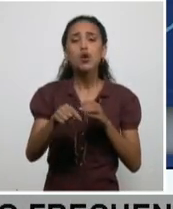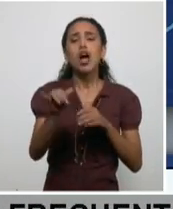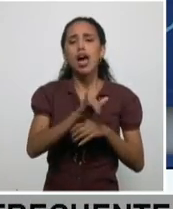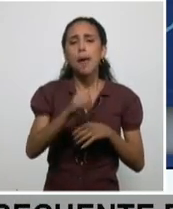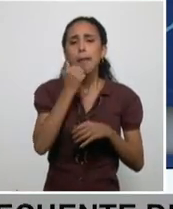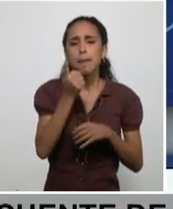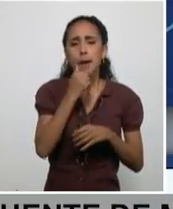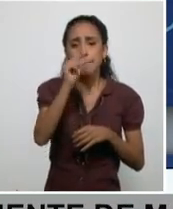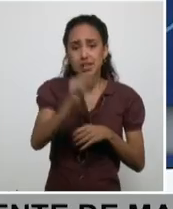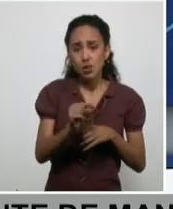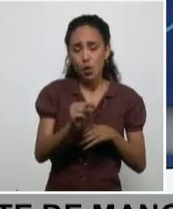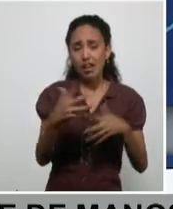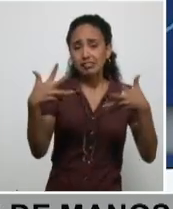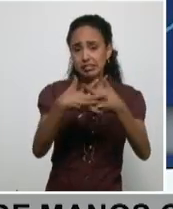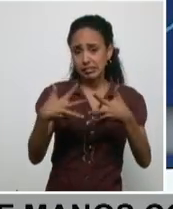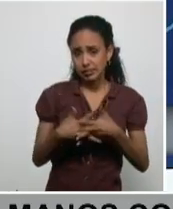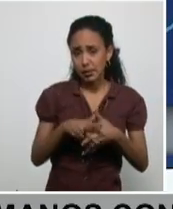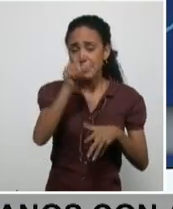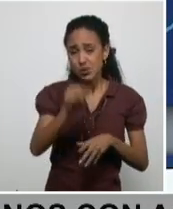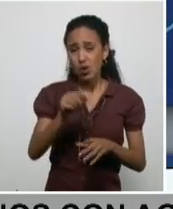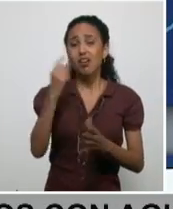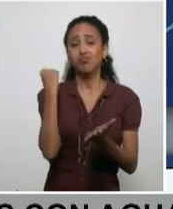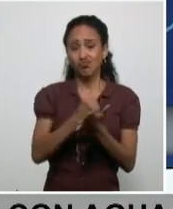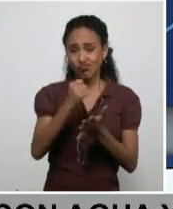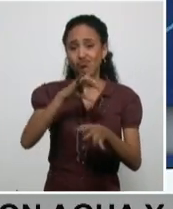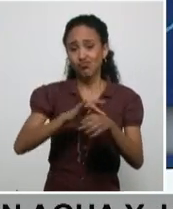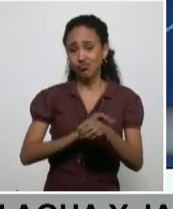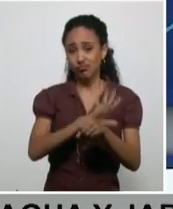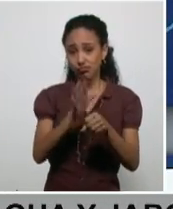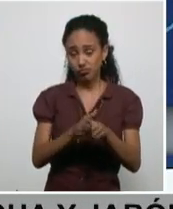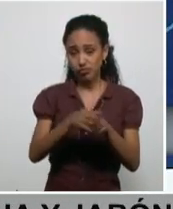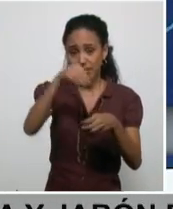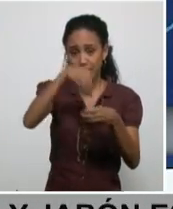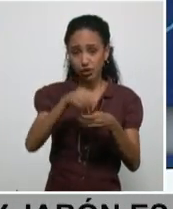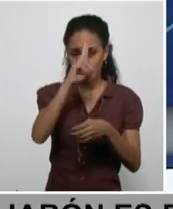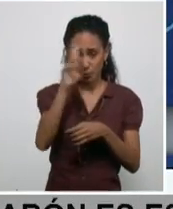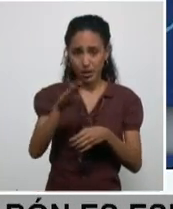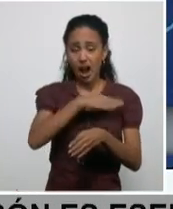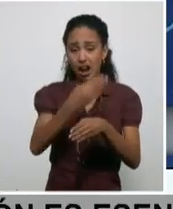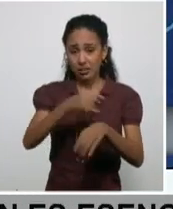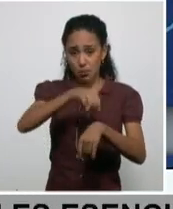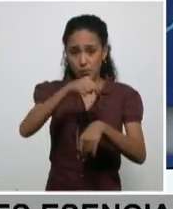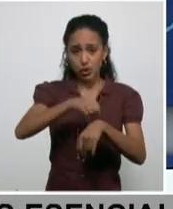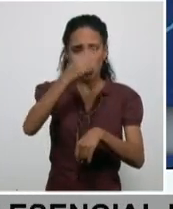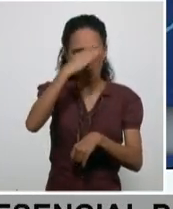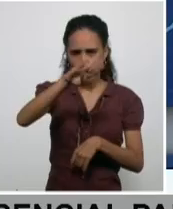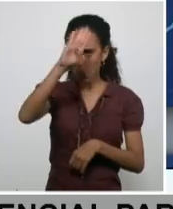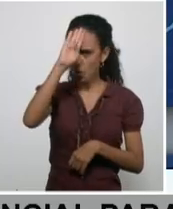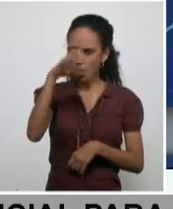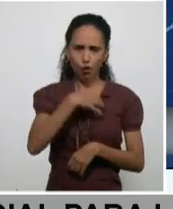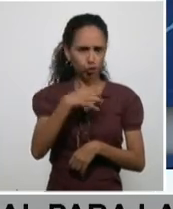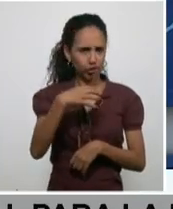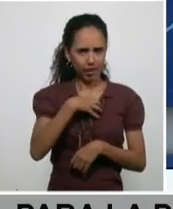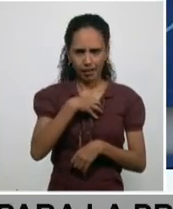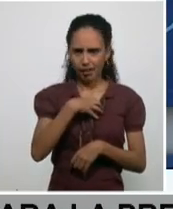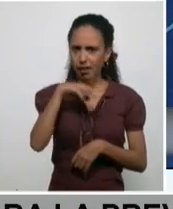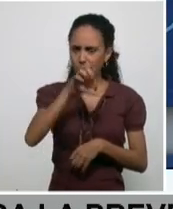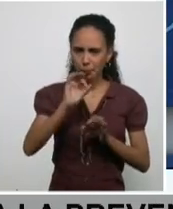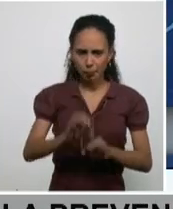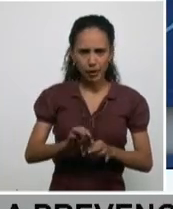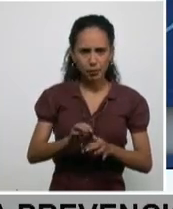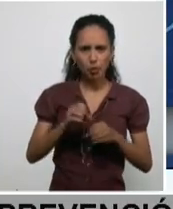los confirmados en los hospitales, que no tiene Cuba, hasta el momento no ha tenido ni brotes ni